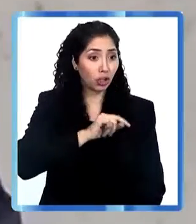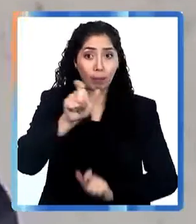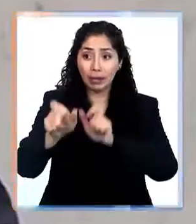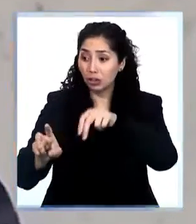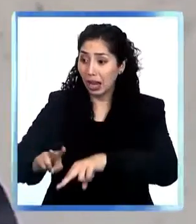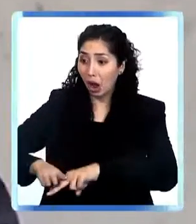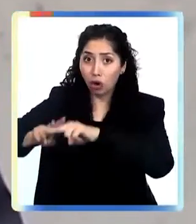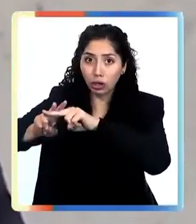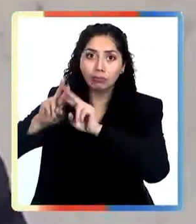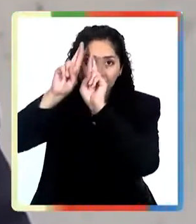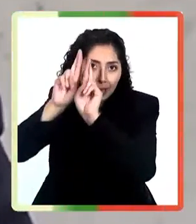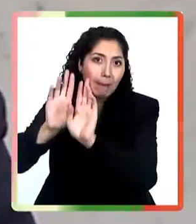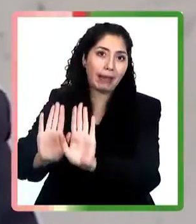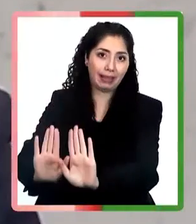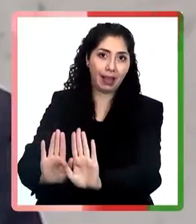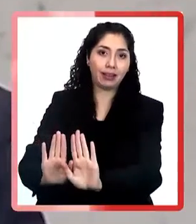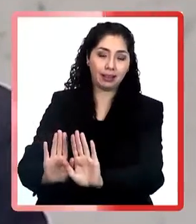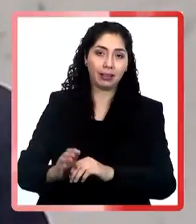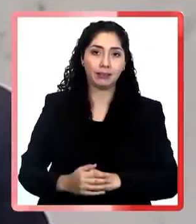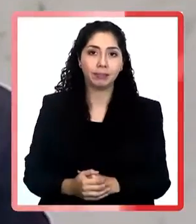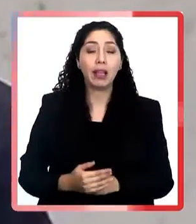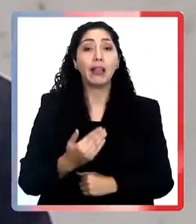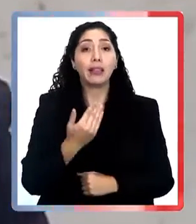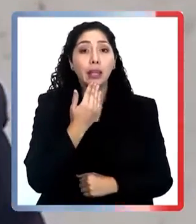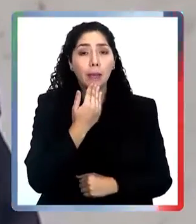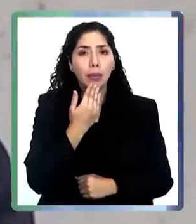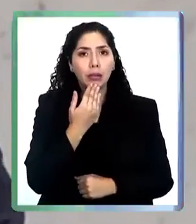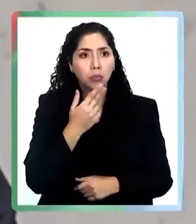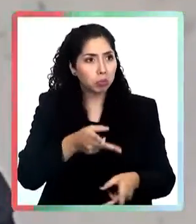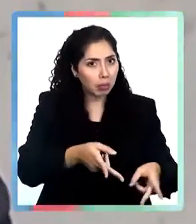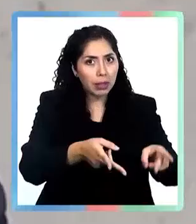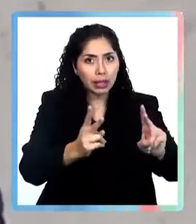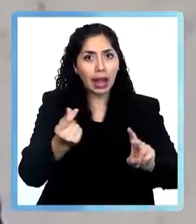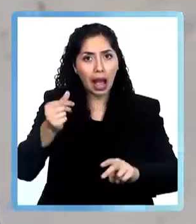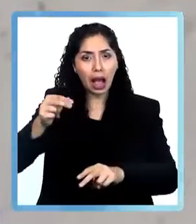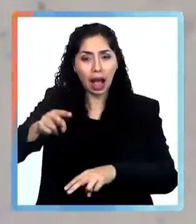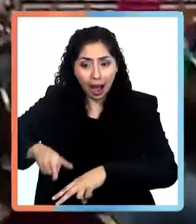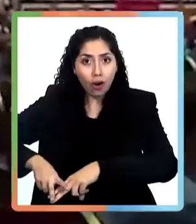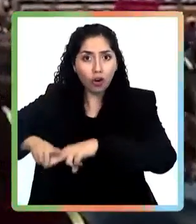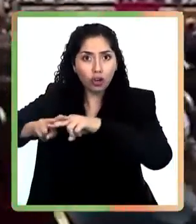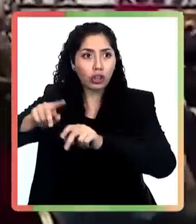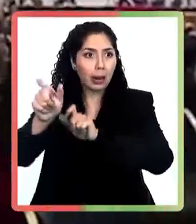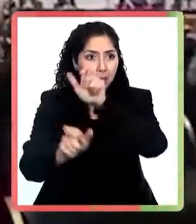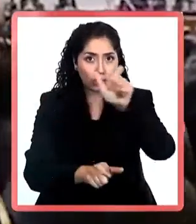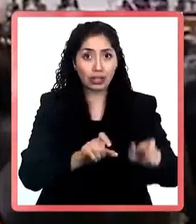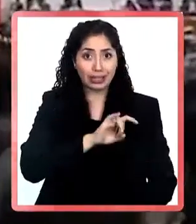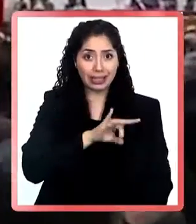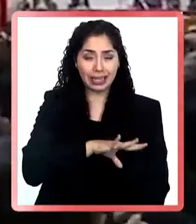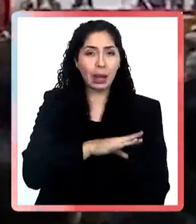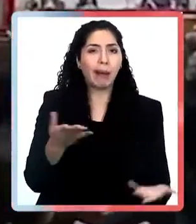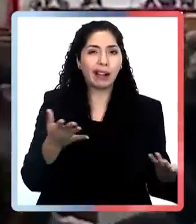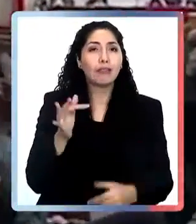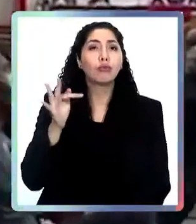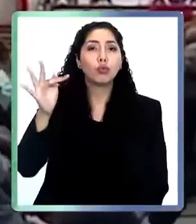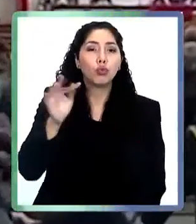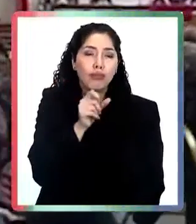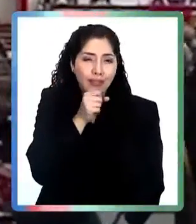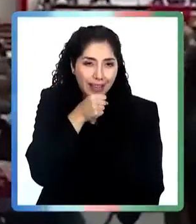acumulados las cuentas individuales y la posibilidad de ahorro chilenas para subir jazz